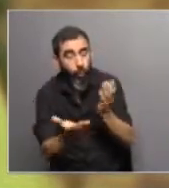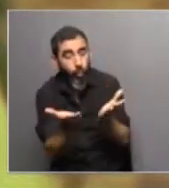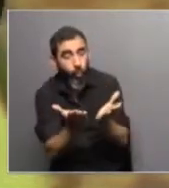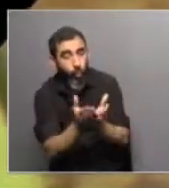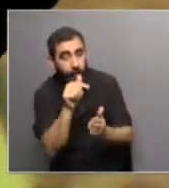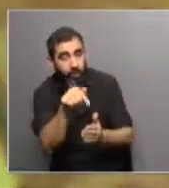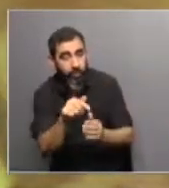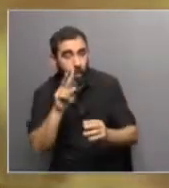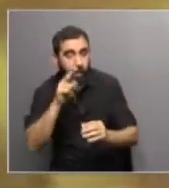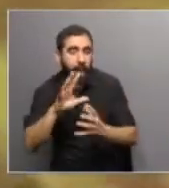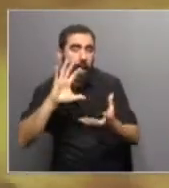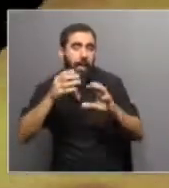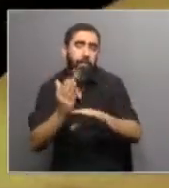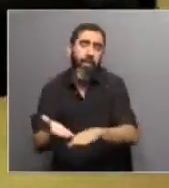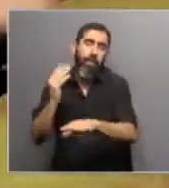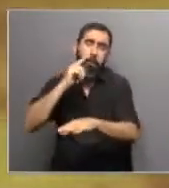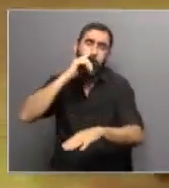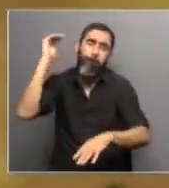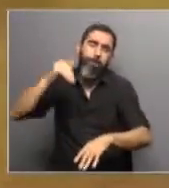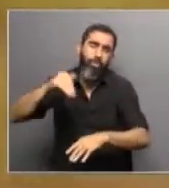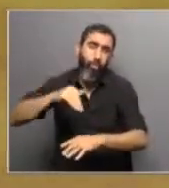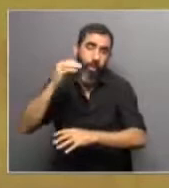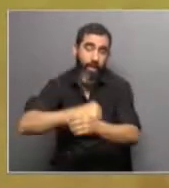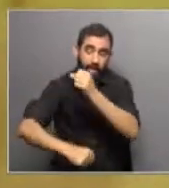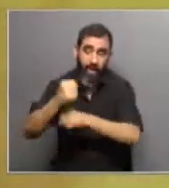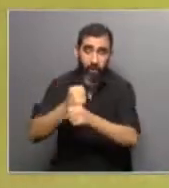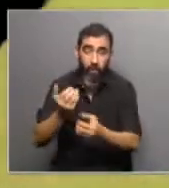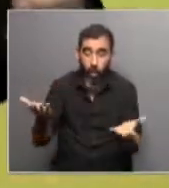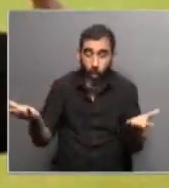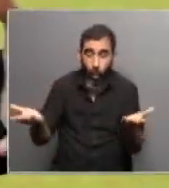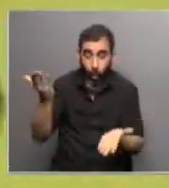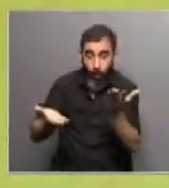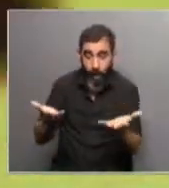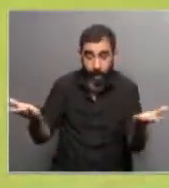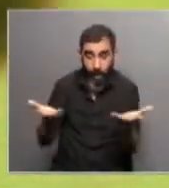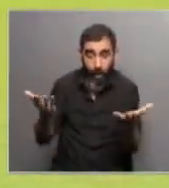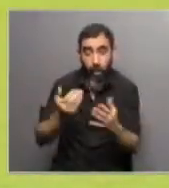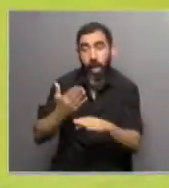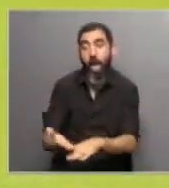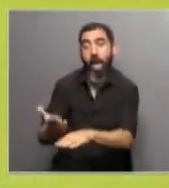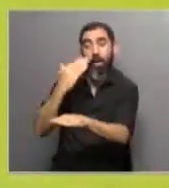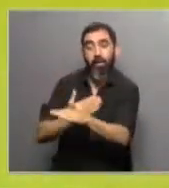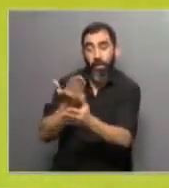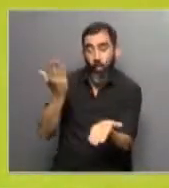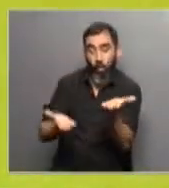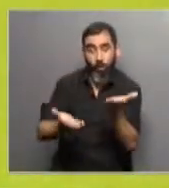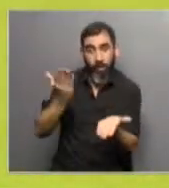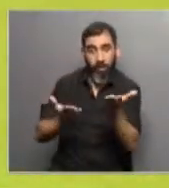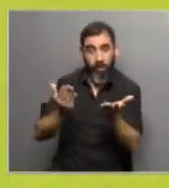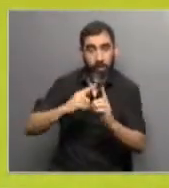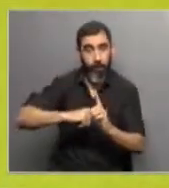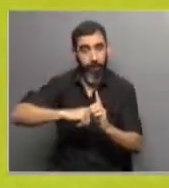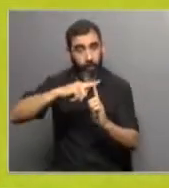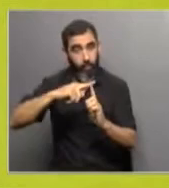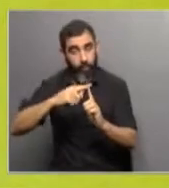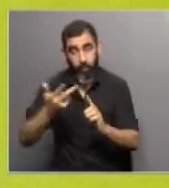miran climas pasados de hace miles, millones de años y comparan el clima actual con el clima del pasado. Entonces, con esas